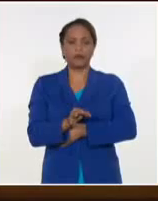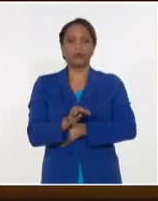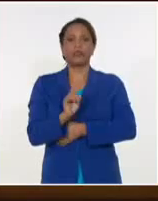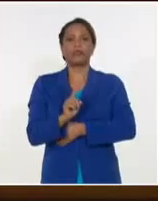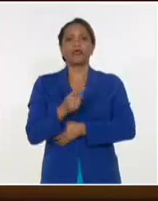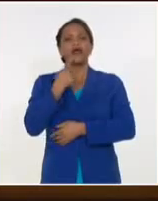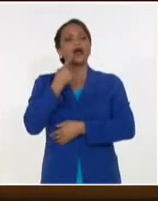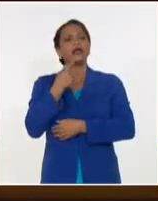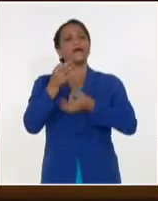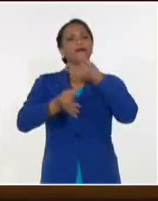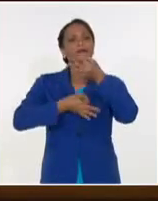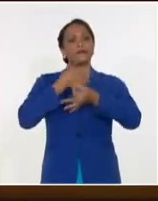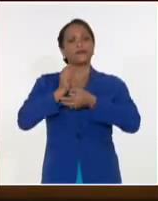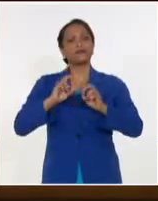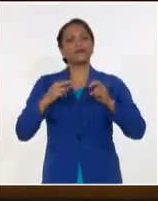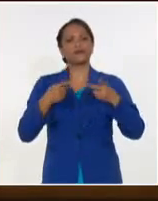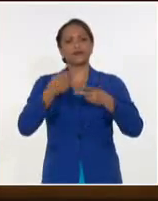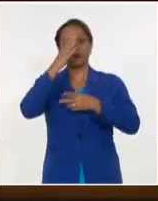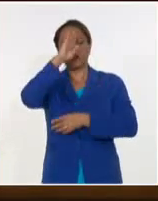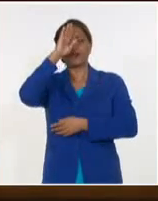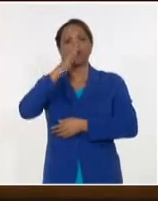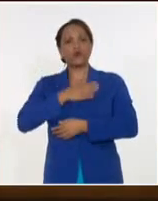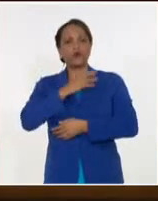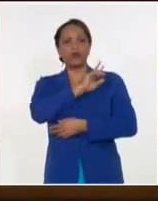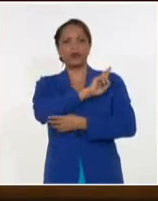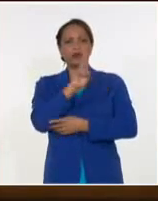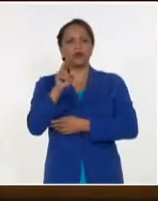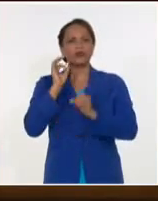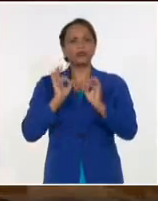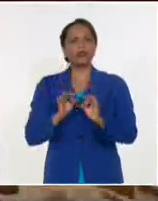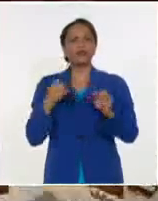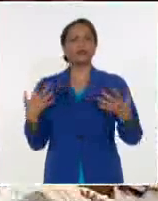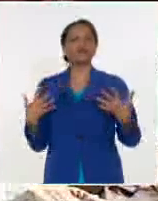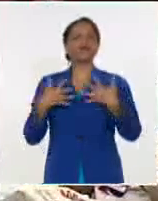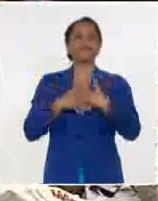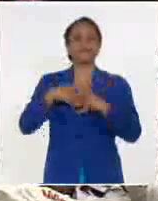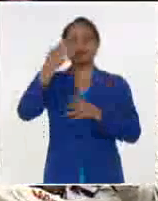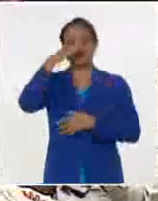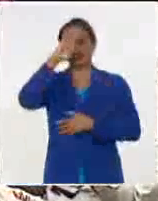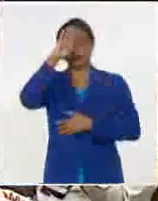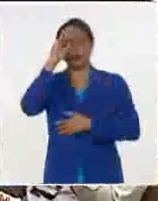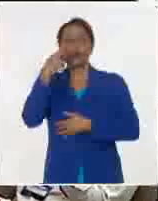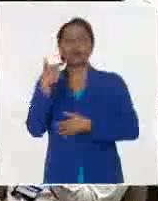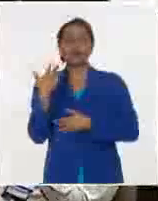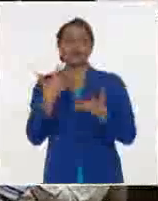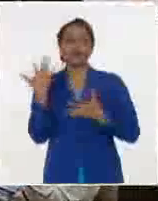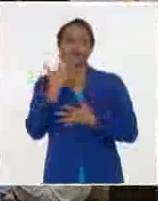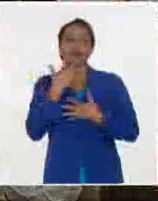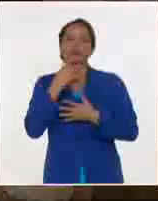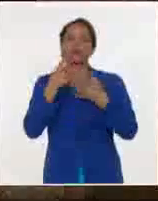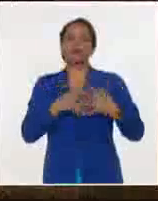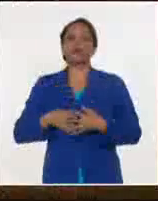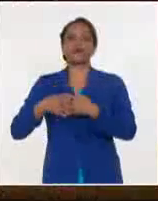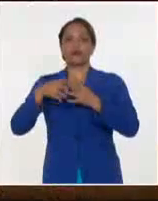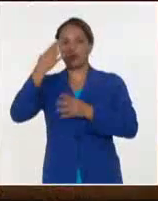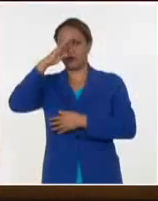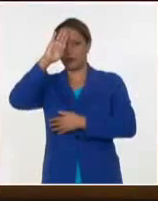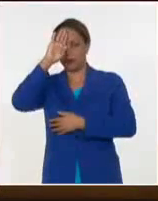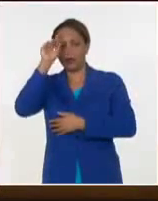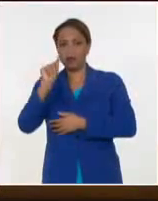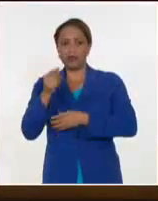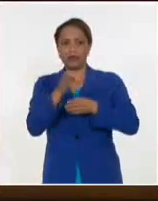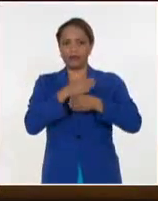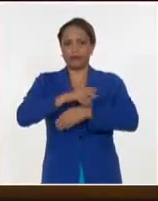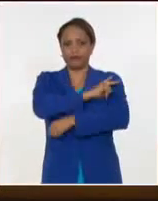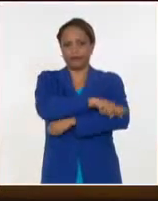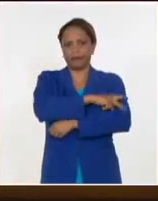se ratificó que la revolución deseaba fortalecer los vínculos con los cubanos radicados en el exterior, para lo cual tomaba en cuenta,